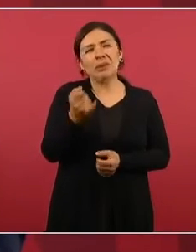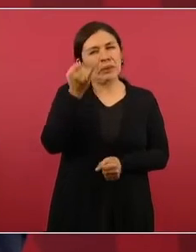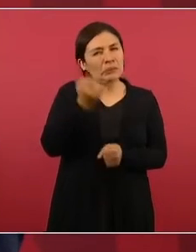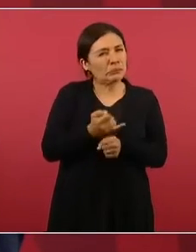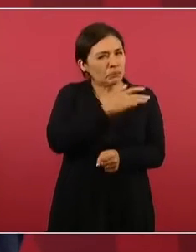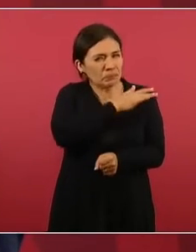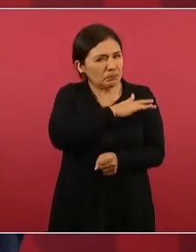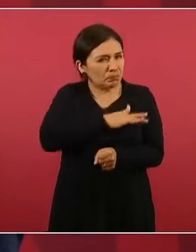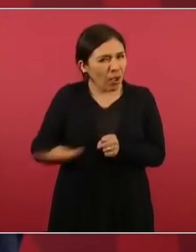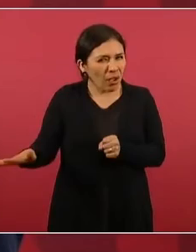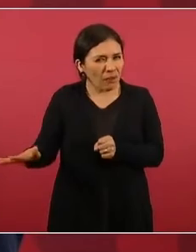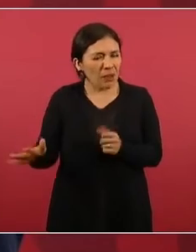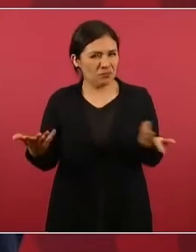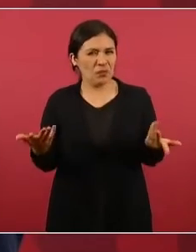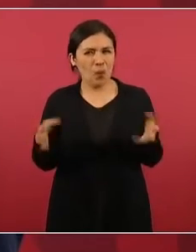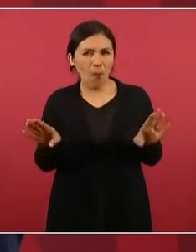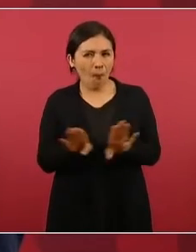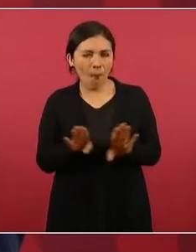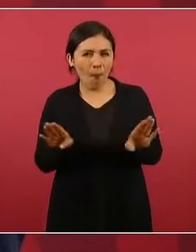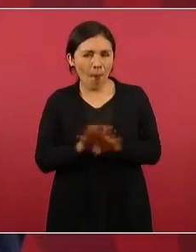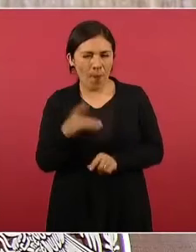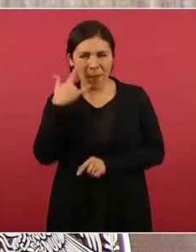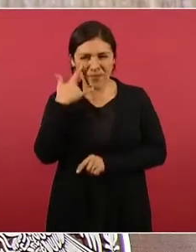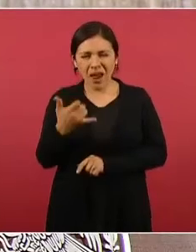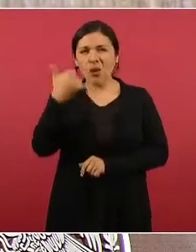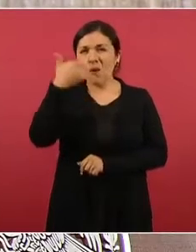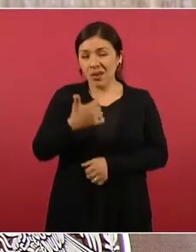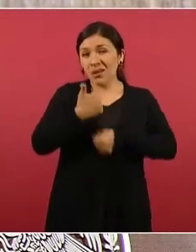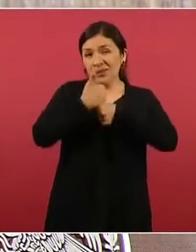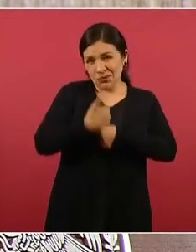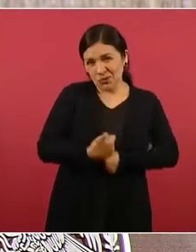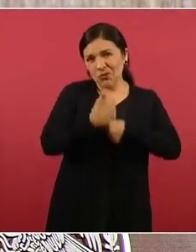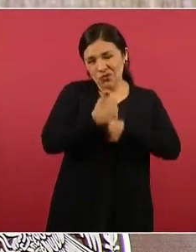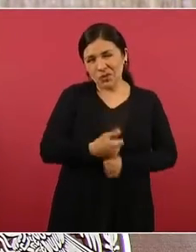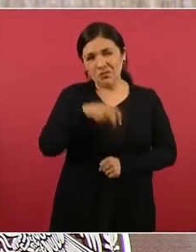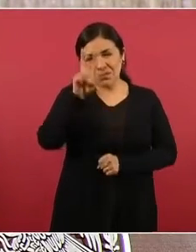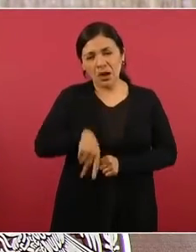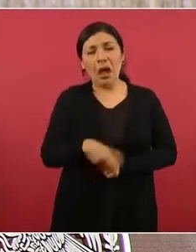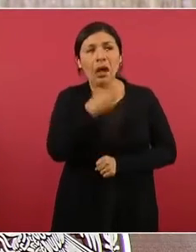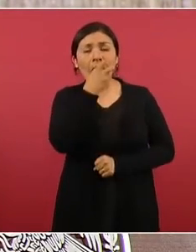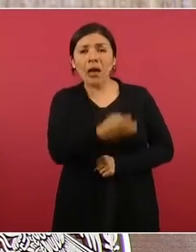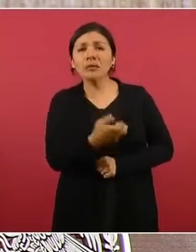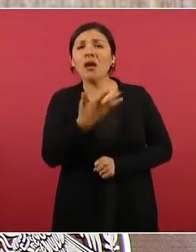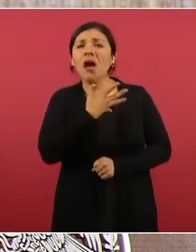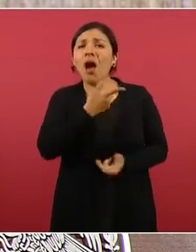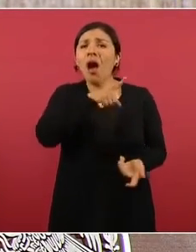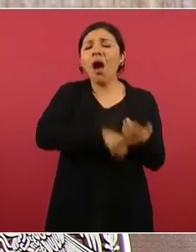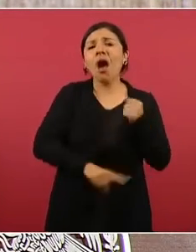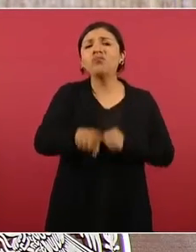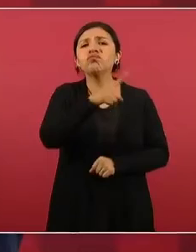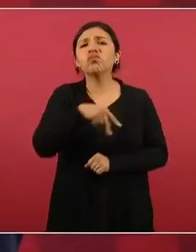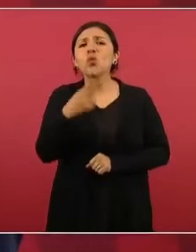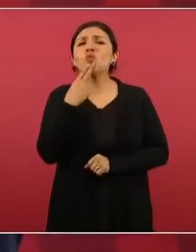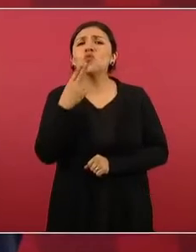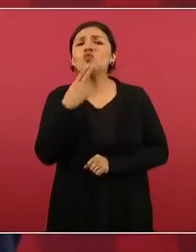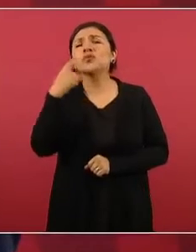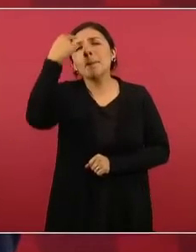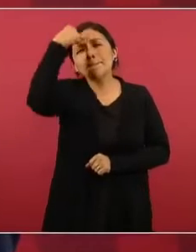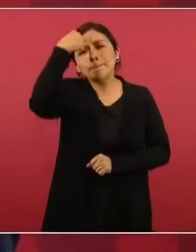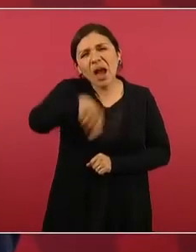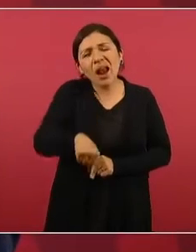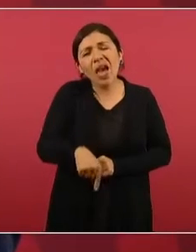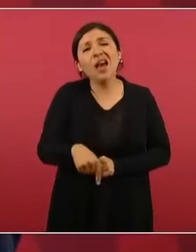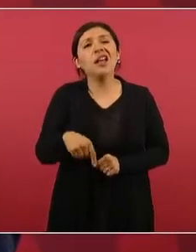increíble y además, aunque sea doloroso, que lo utilizan con